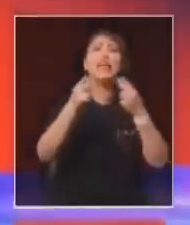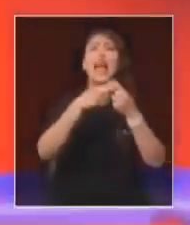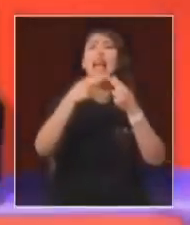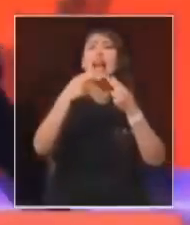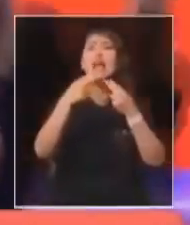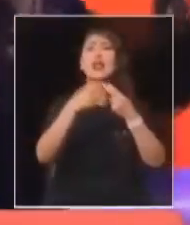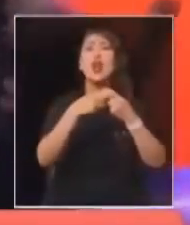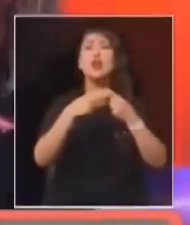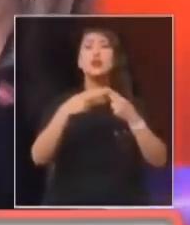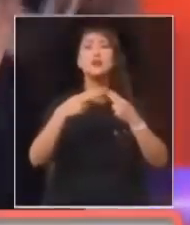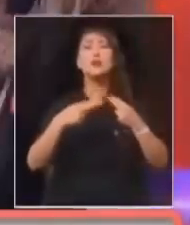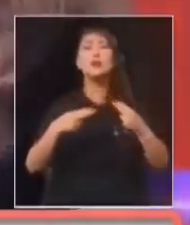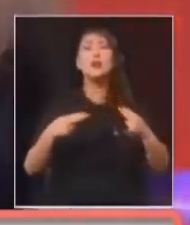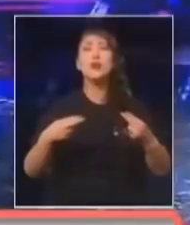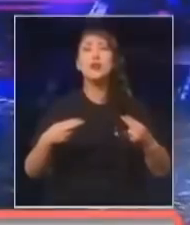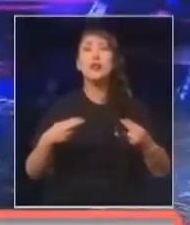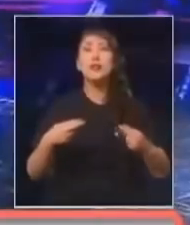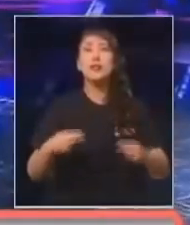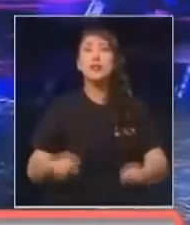La verdad, bueno.